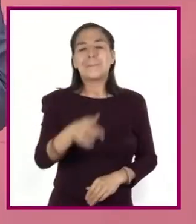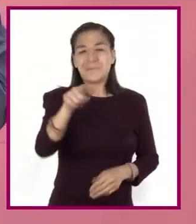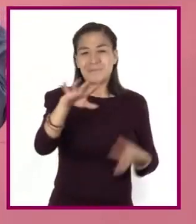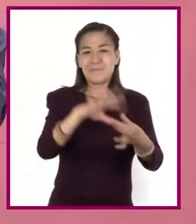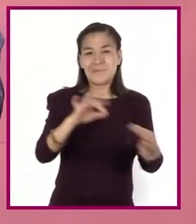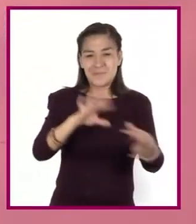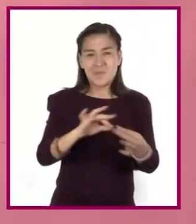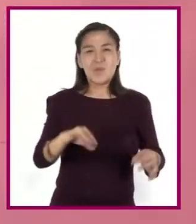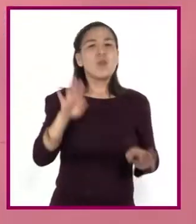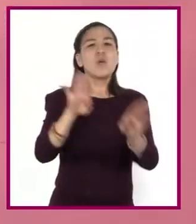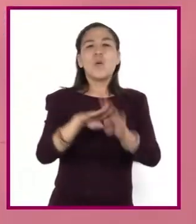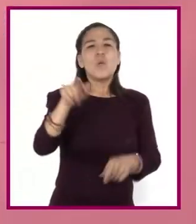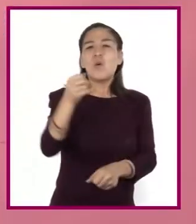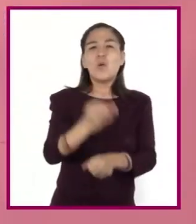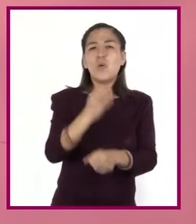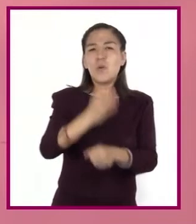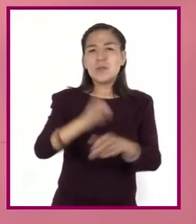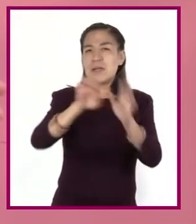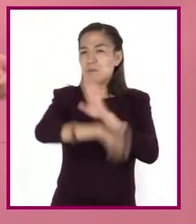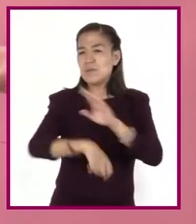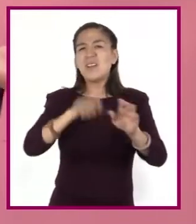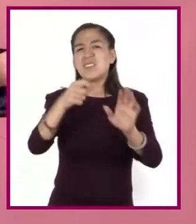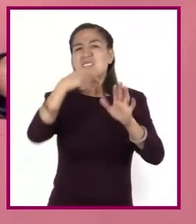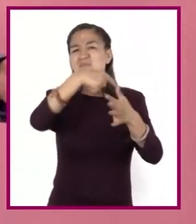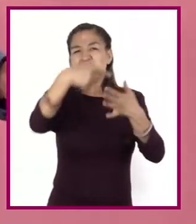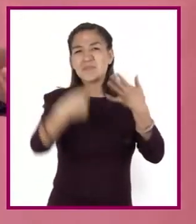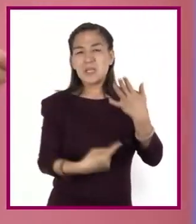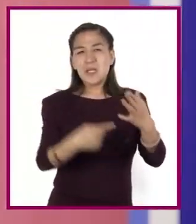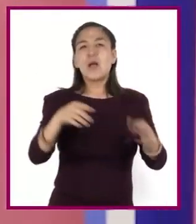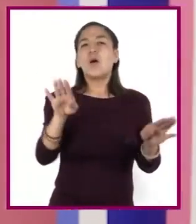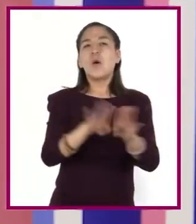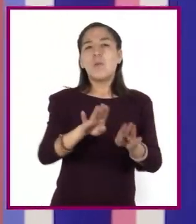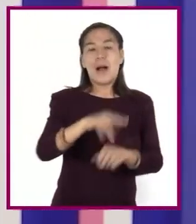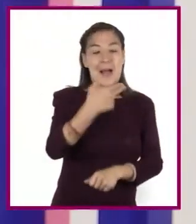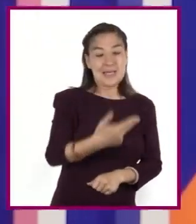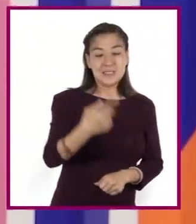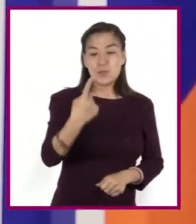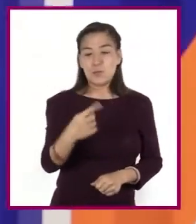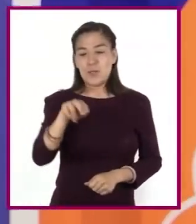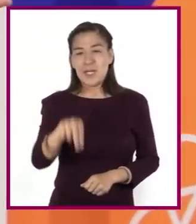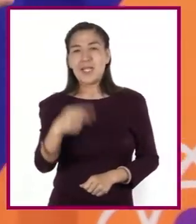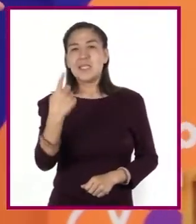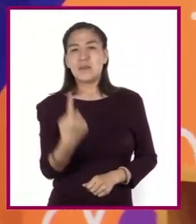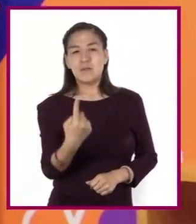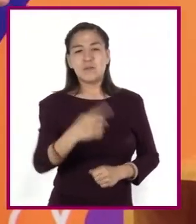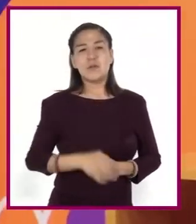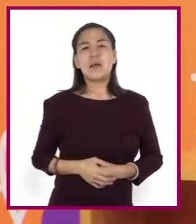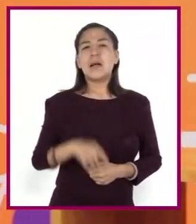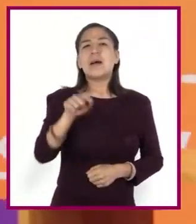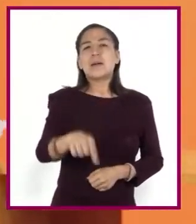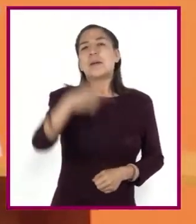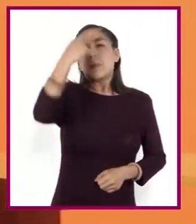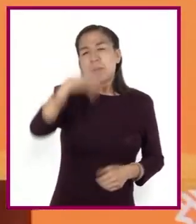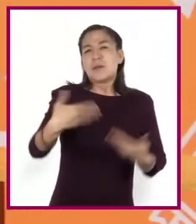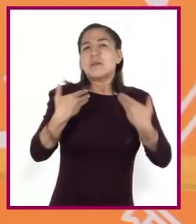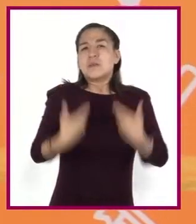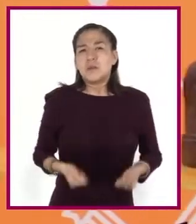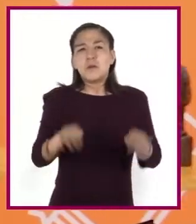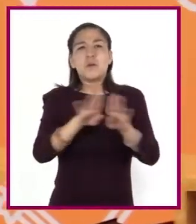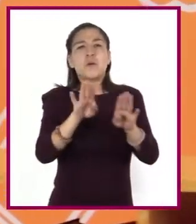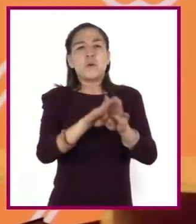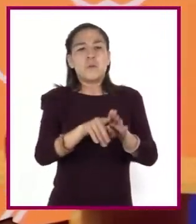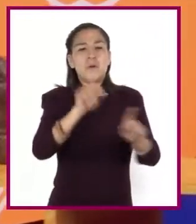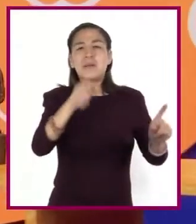nos describe e indica de manera general qué es el H1N1 y le da un sentido o